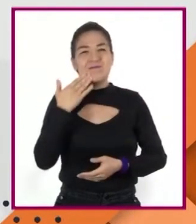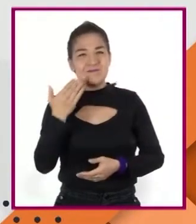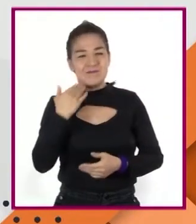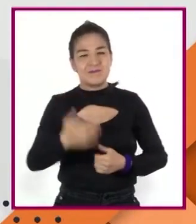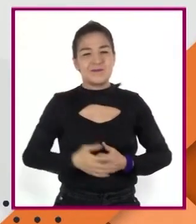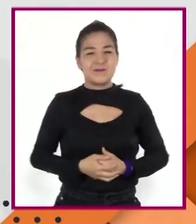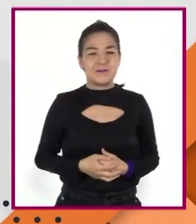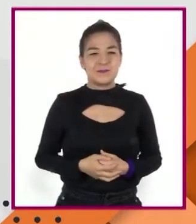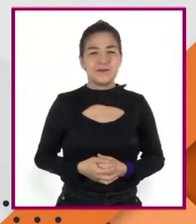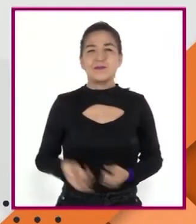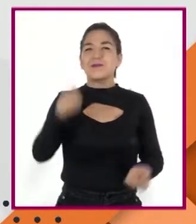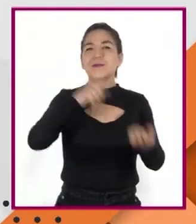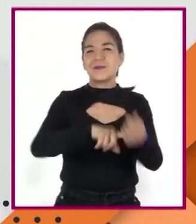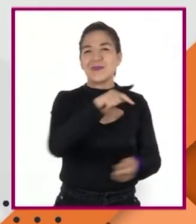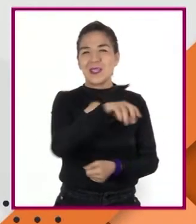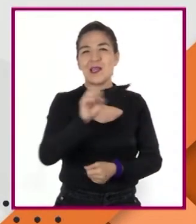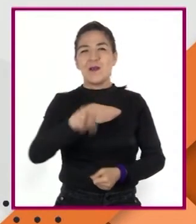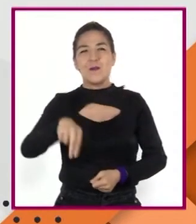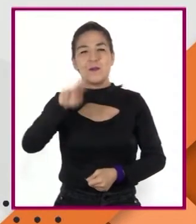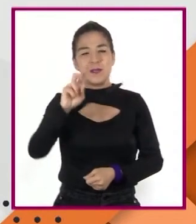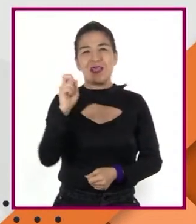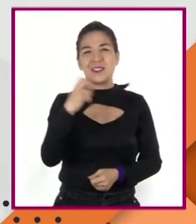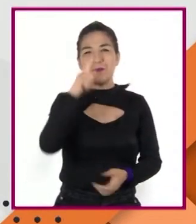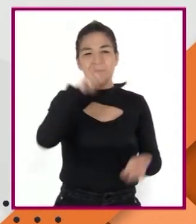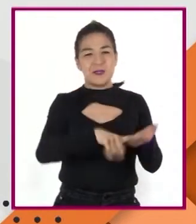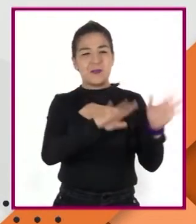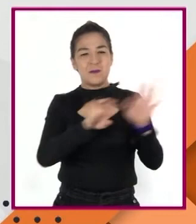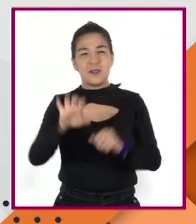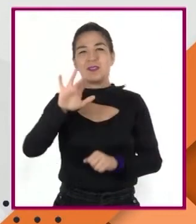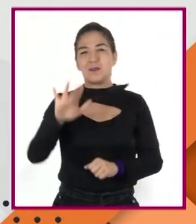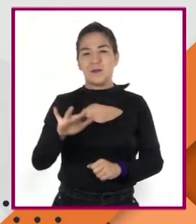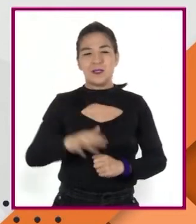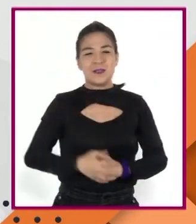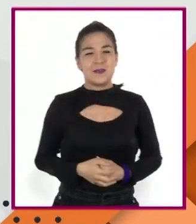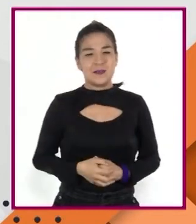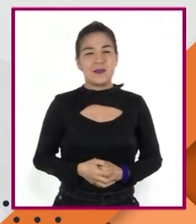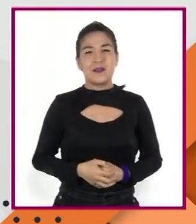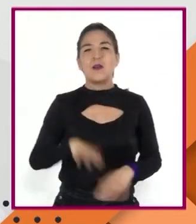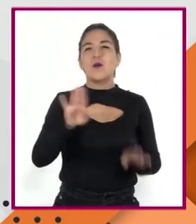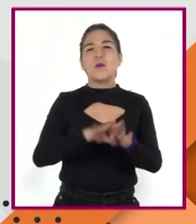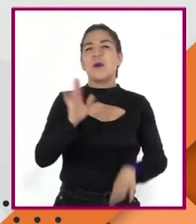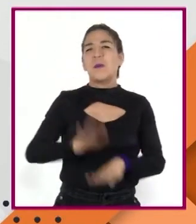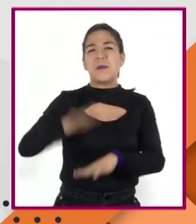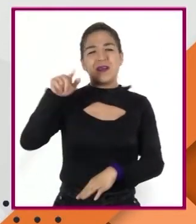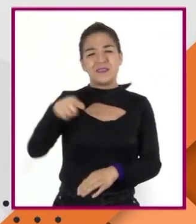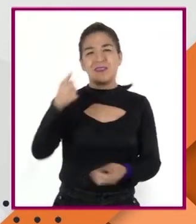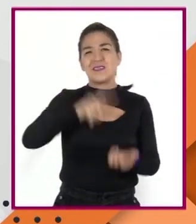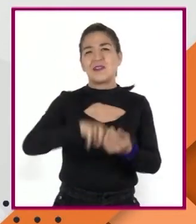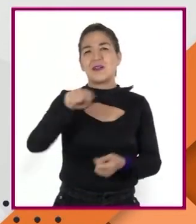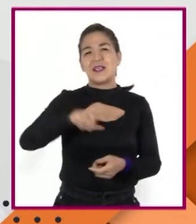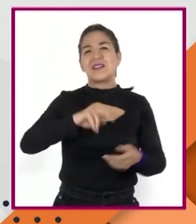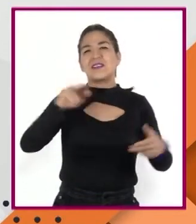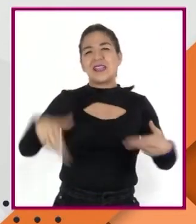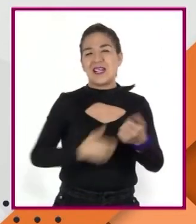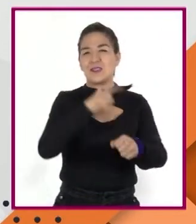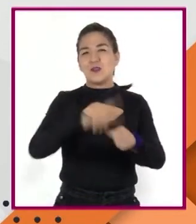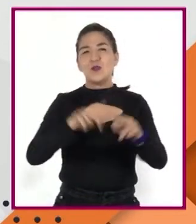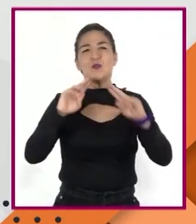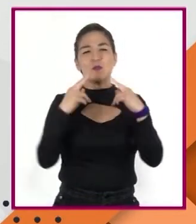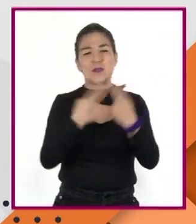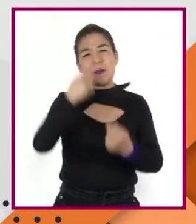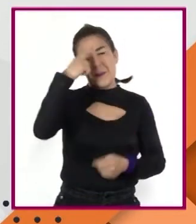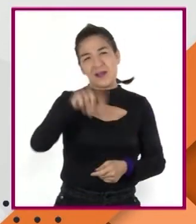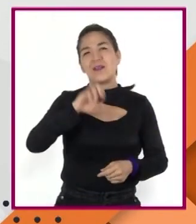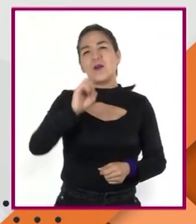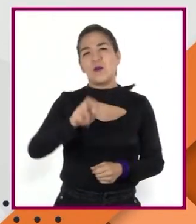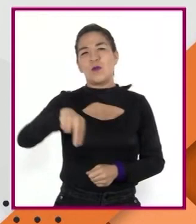de la ONU se creó en diciembre de 1950 el Alto Comisionado de las Naciones Unidas para los